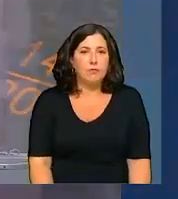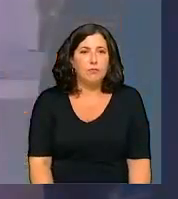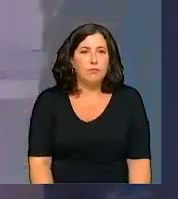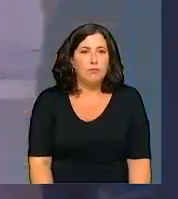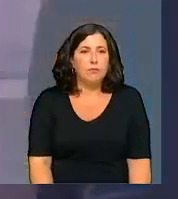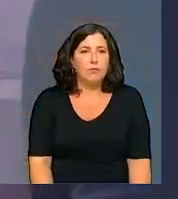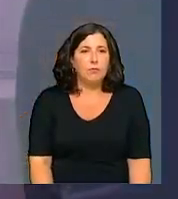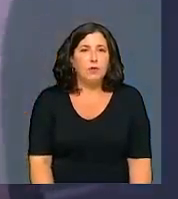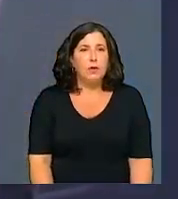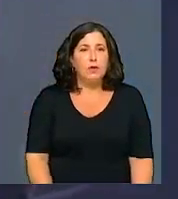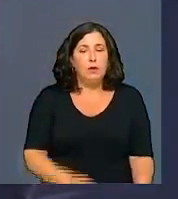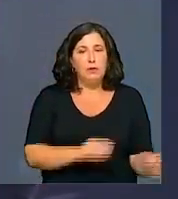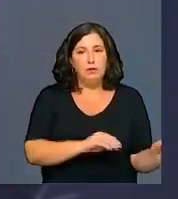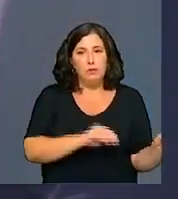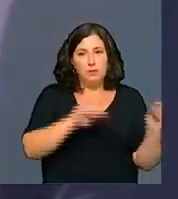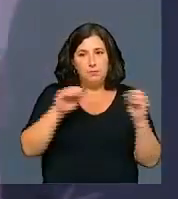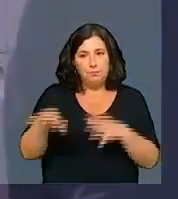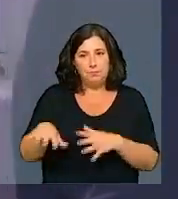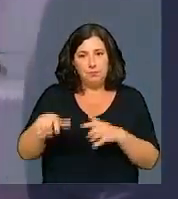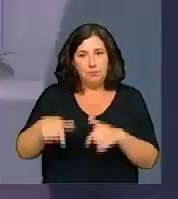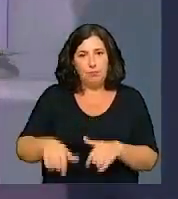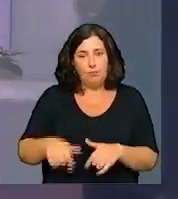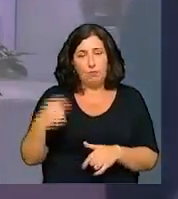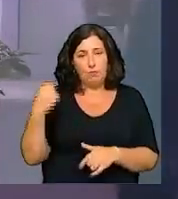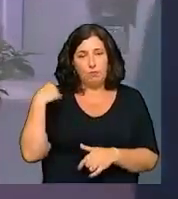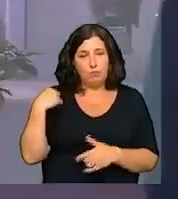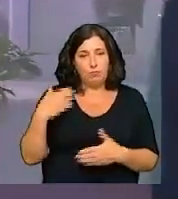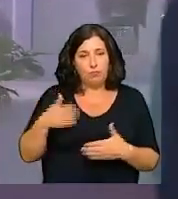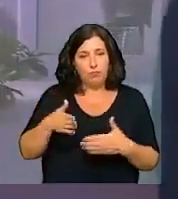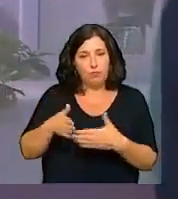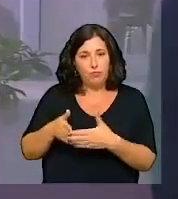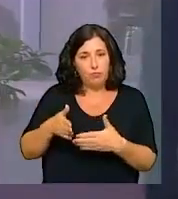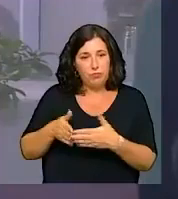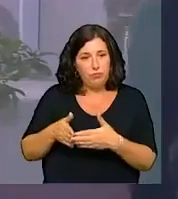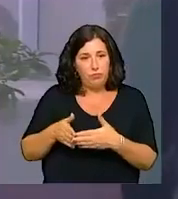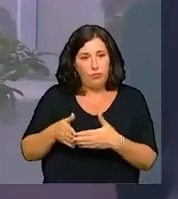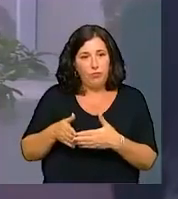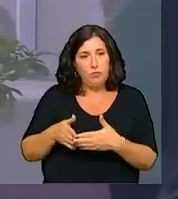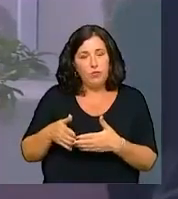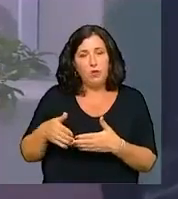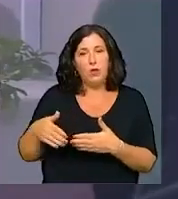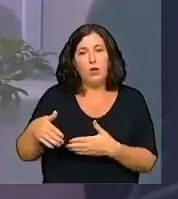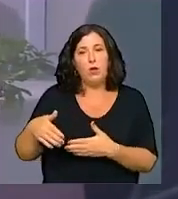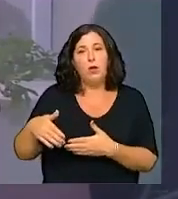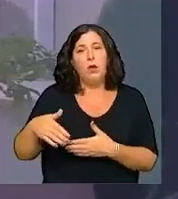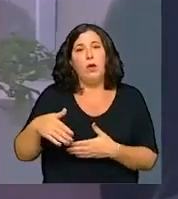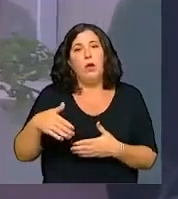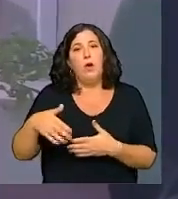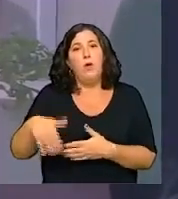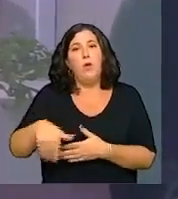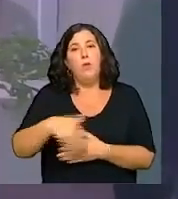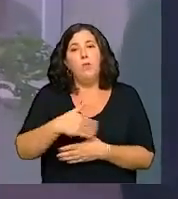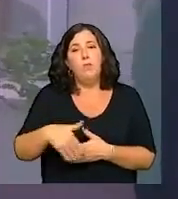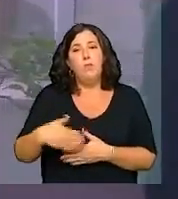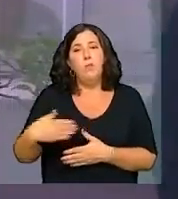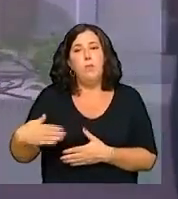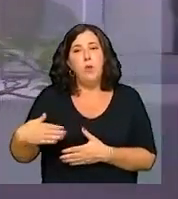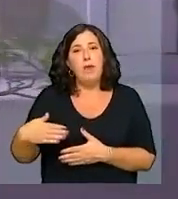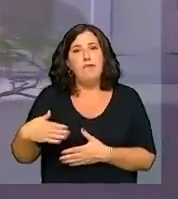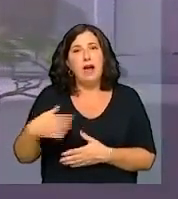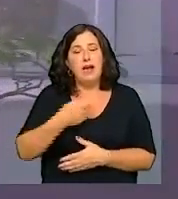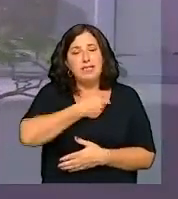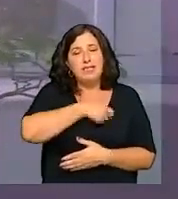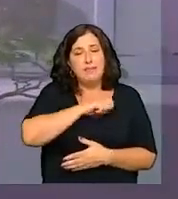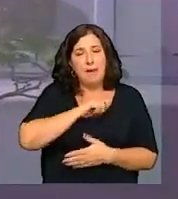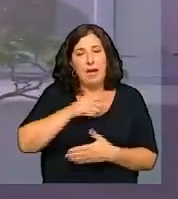Bueno, nos trasladamos para Pocitos, Boulevard España y Roque Graceras, porque un edificio en construcción estaba personal